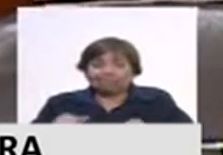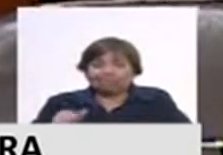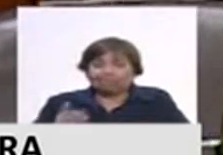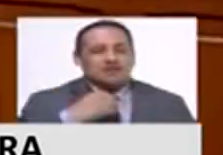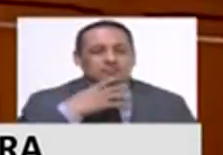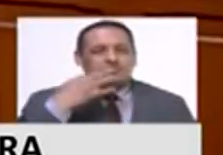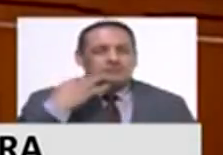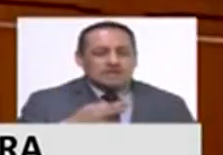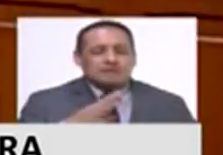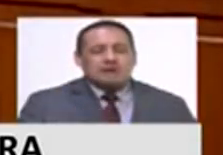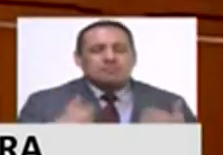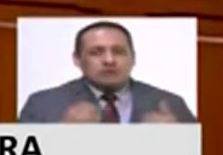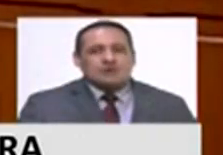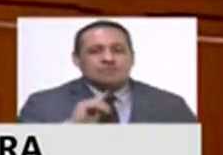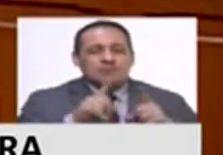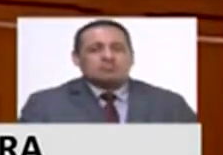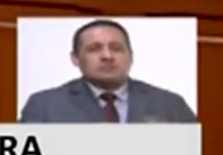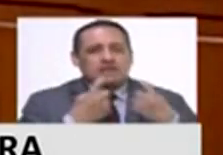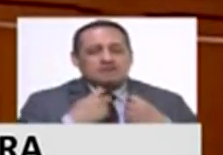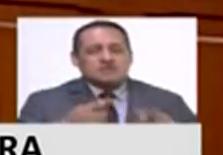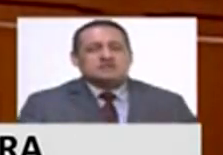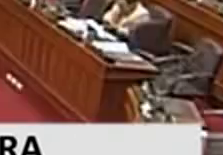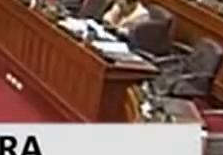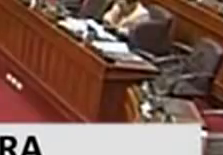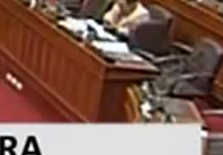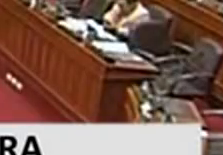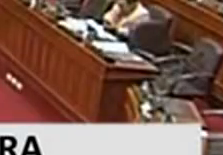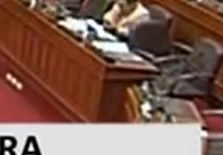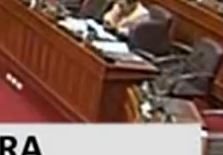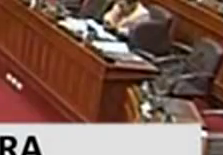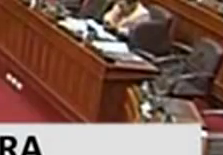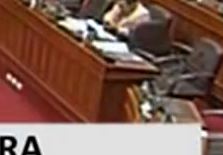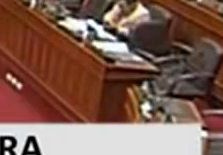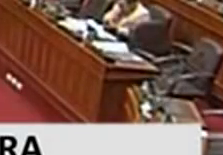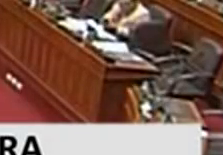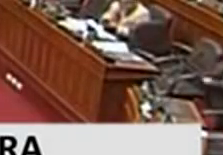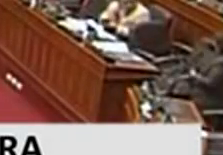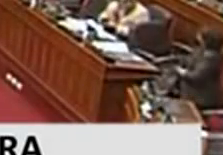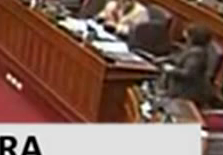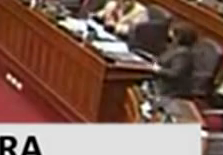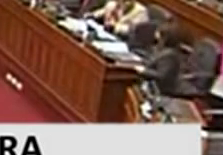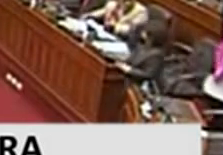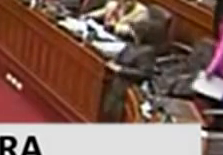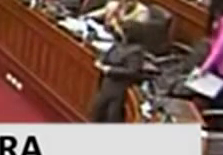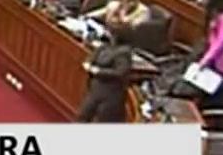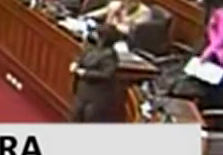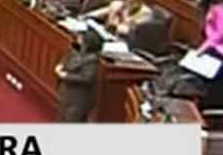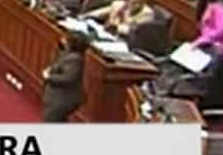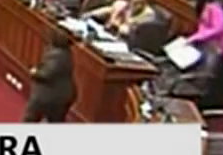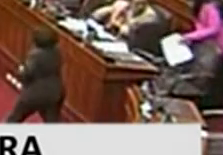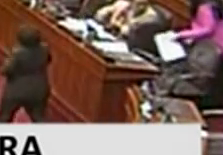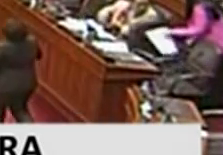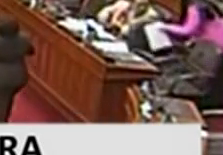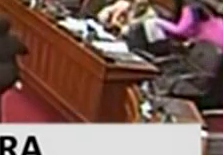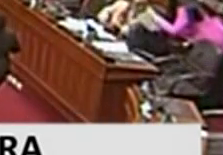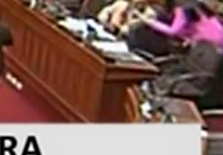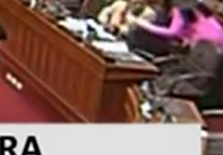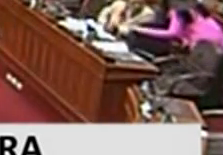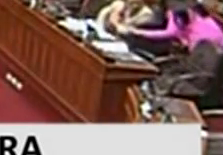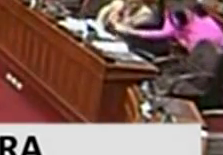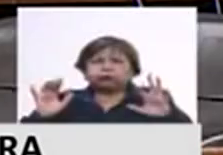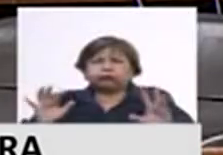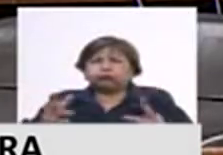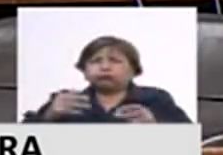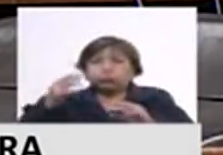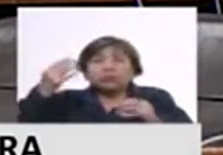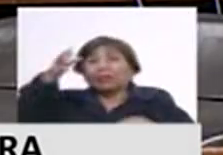del Interior, Dimitris Enmache. La sesión iniciaría sin ningún inconveniente a las 4:27 de la